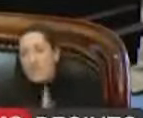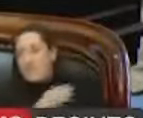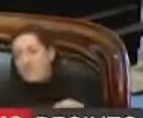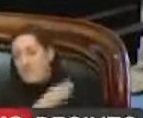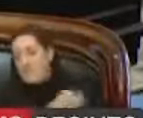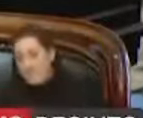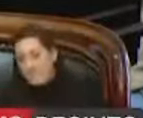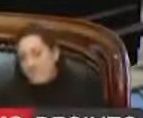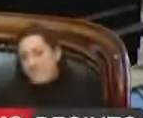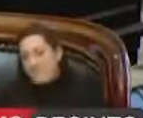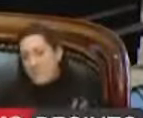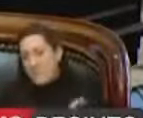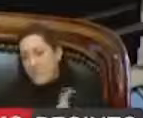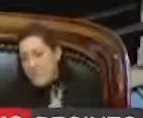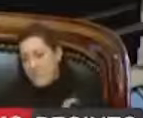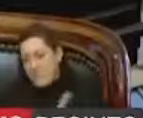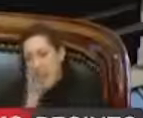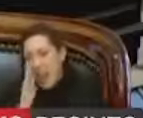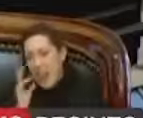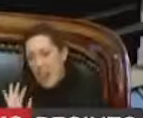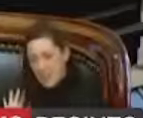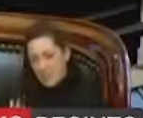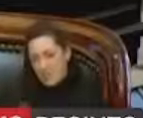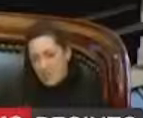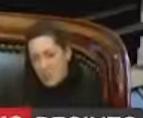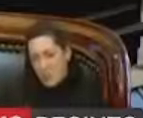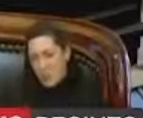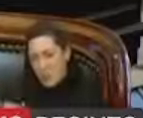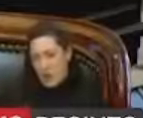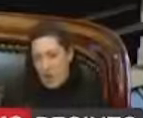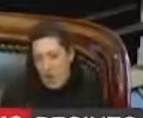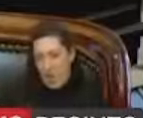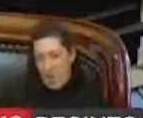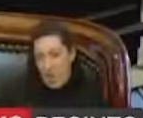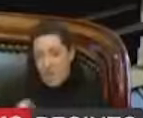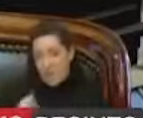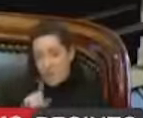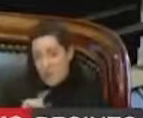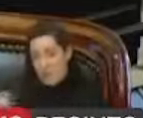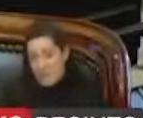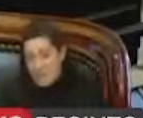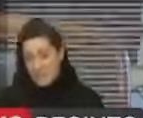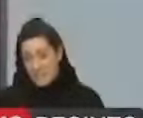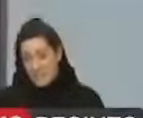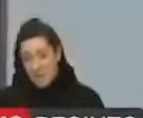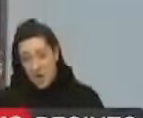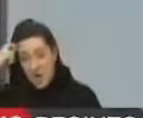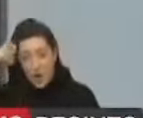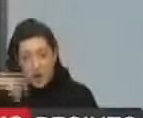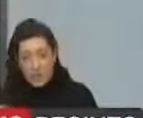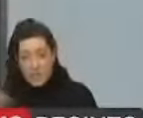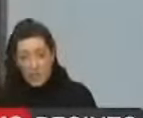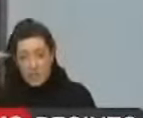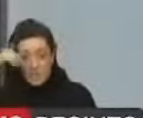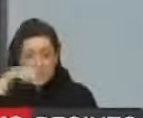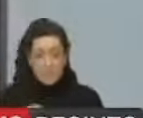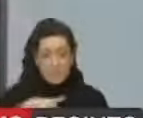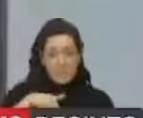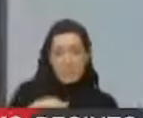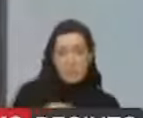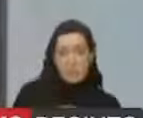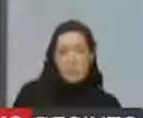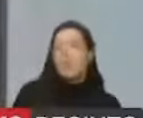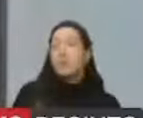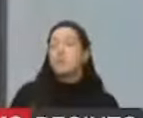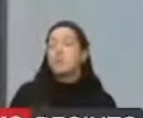están por votar. Están esperando resultados. Seguramente estamos esperando resultados. No sé, Alicia, pero... ¿Cómo les va? ¿Ustedes de dónde son? Hola.